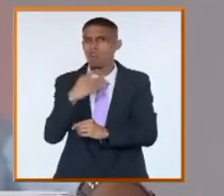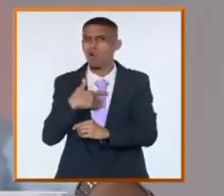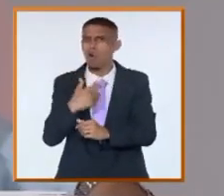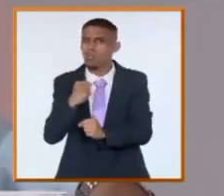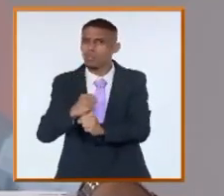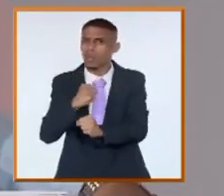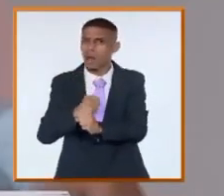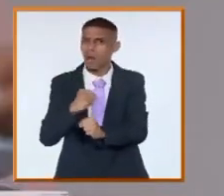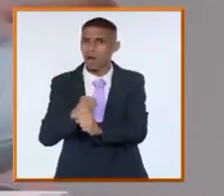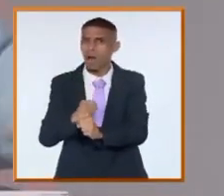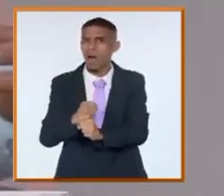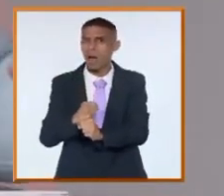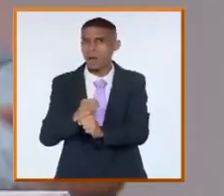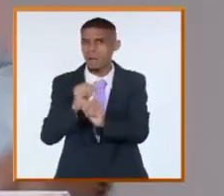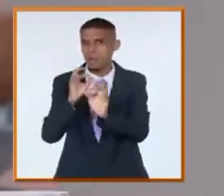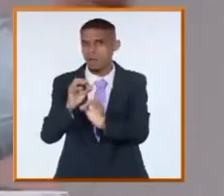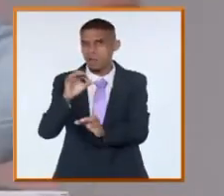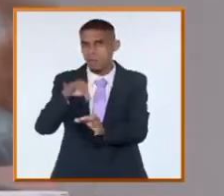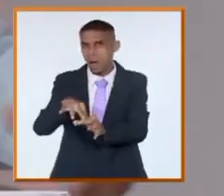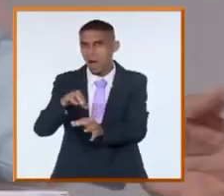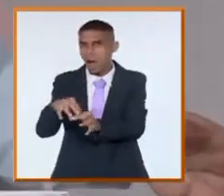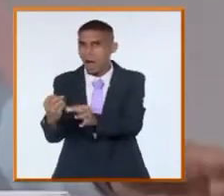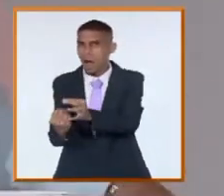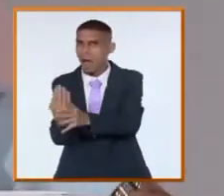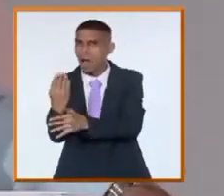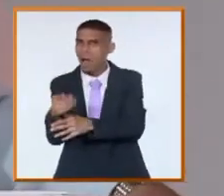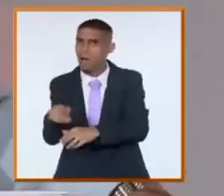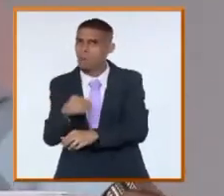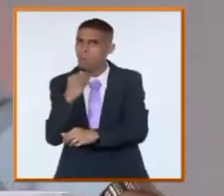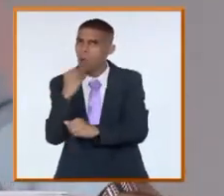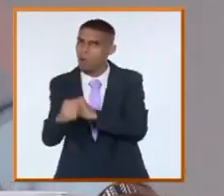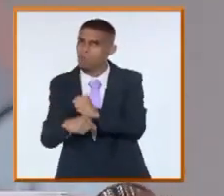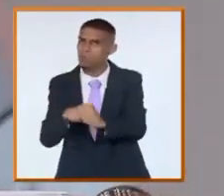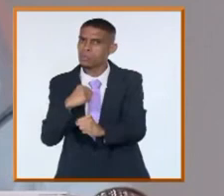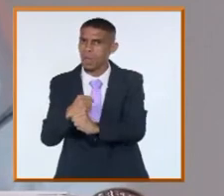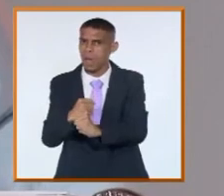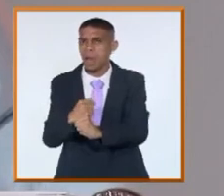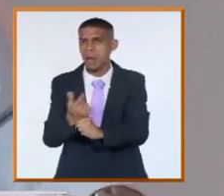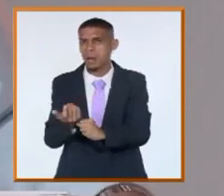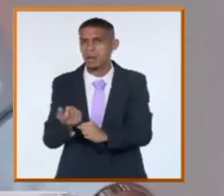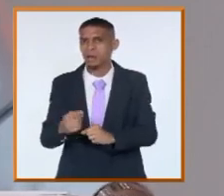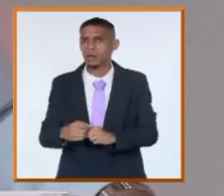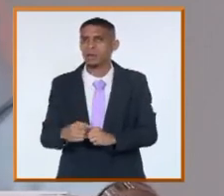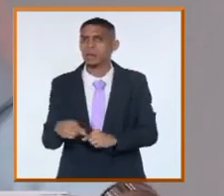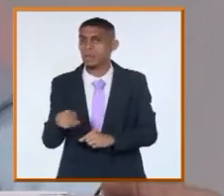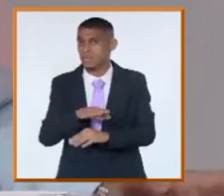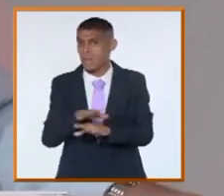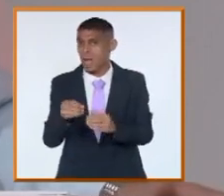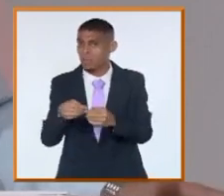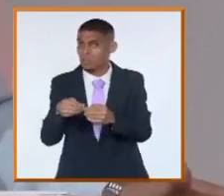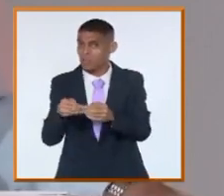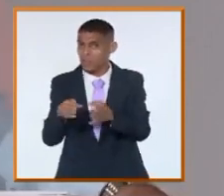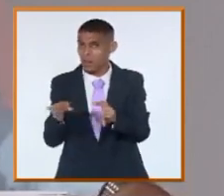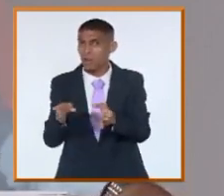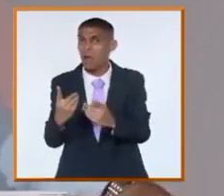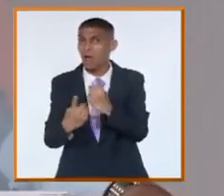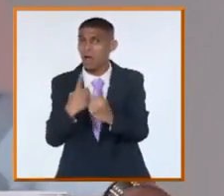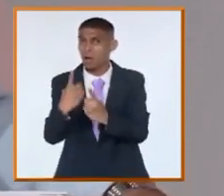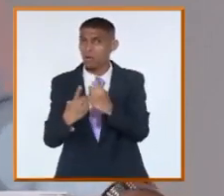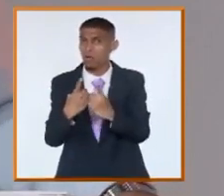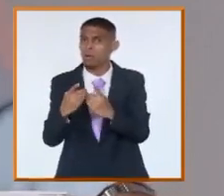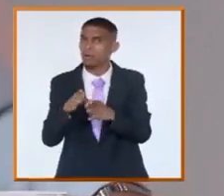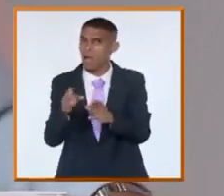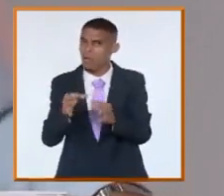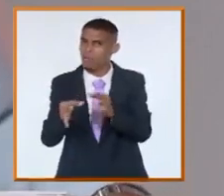bueno se ha ido trabajando inclusive se han inaugurado recientemente algunas algunas inversiones de este programa muy importante